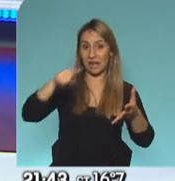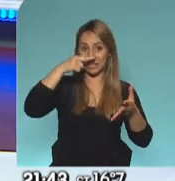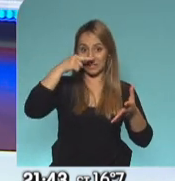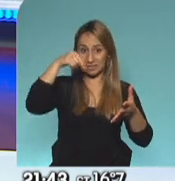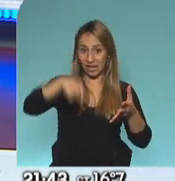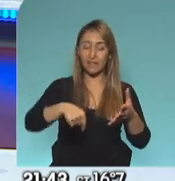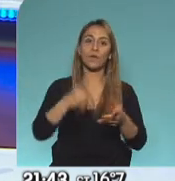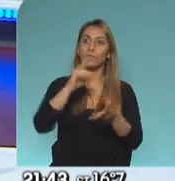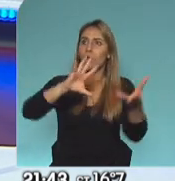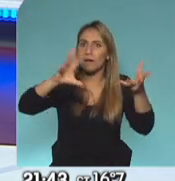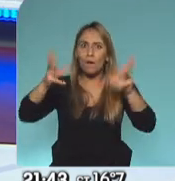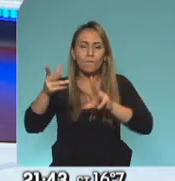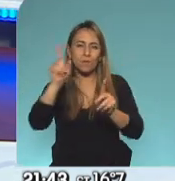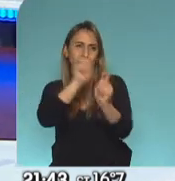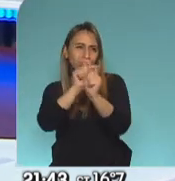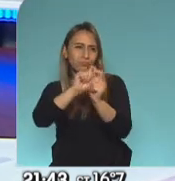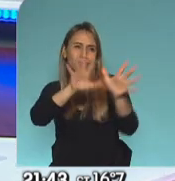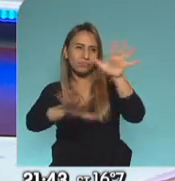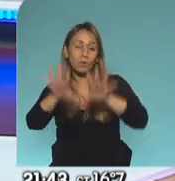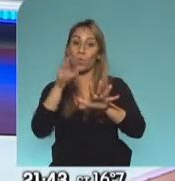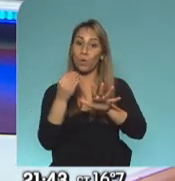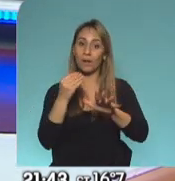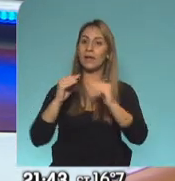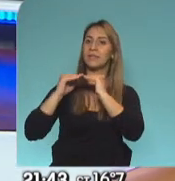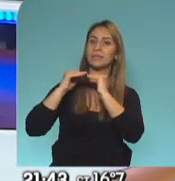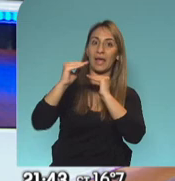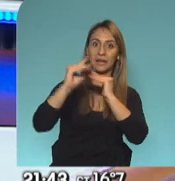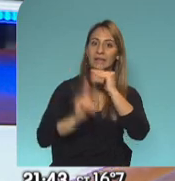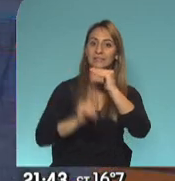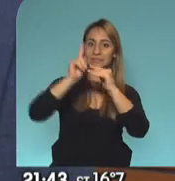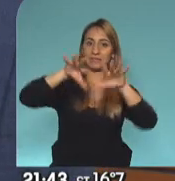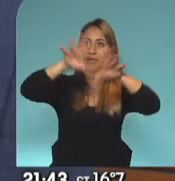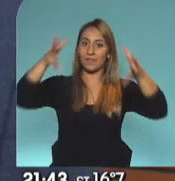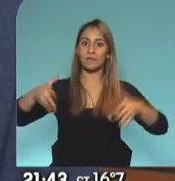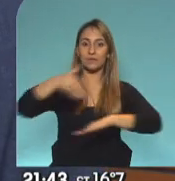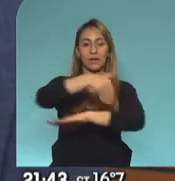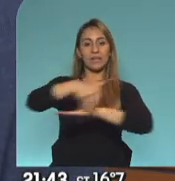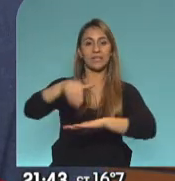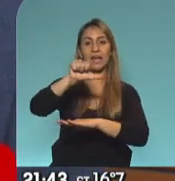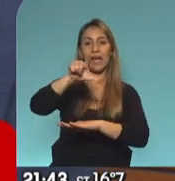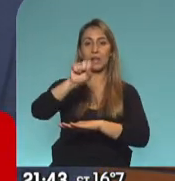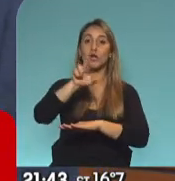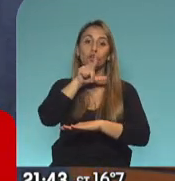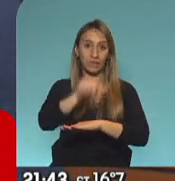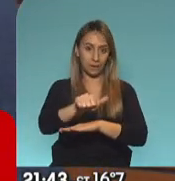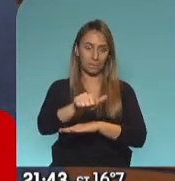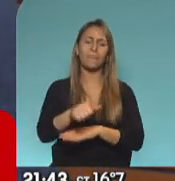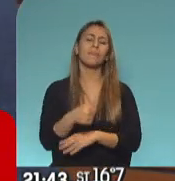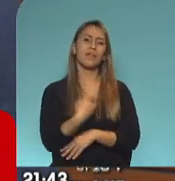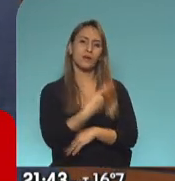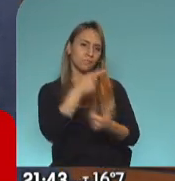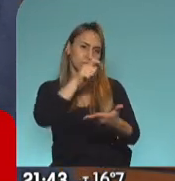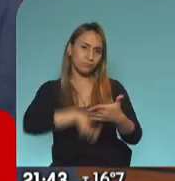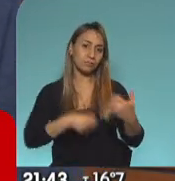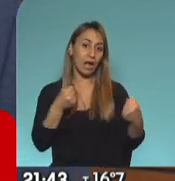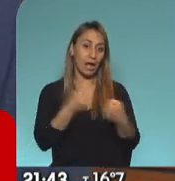esperadas tiene que ver con la terraza del edificio de Avenida Figueroa Alcorta. Un convenio, un acuerdo para poder